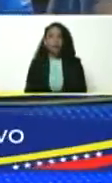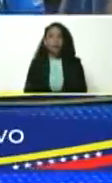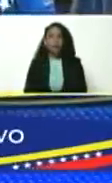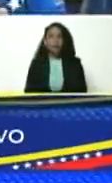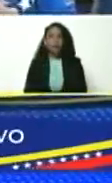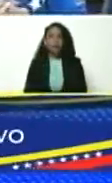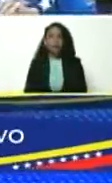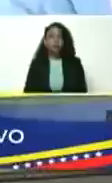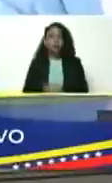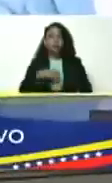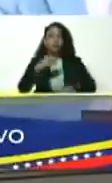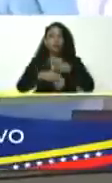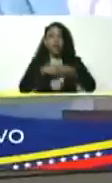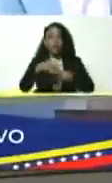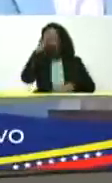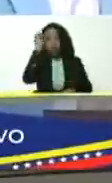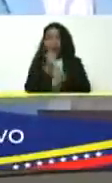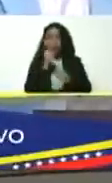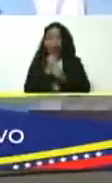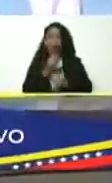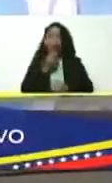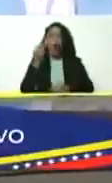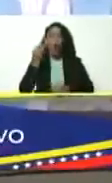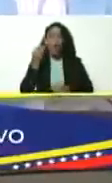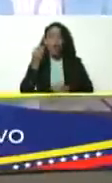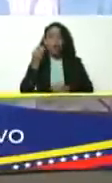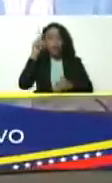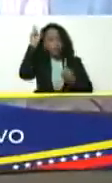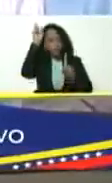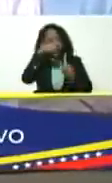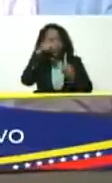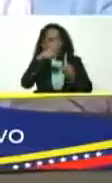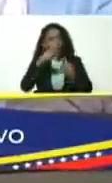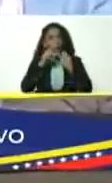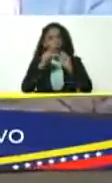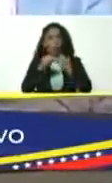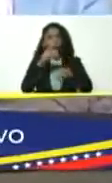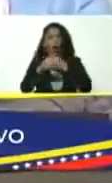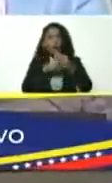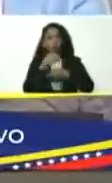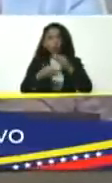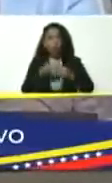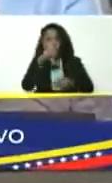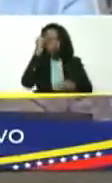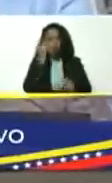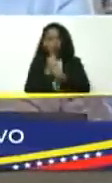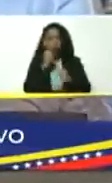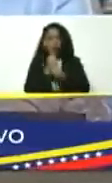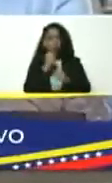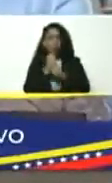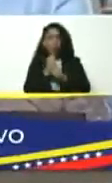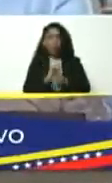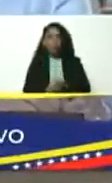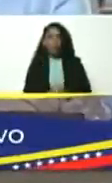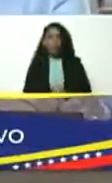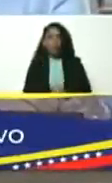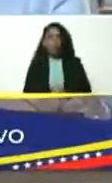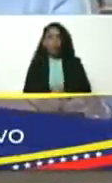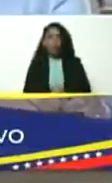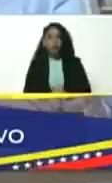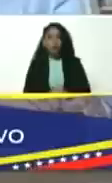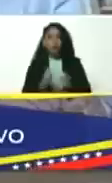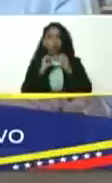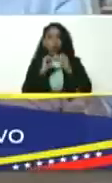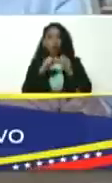se hizo el trabajo con la juventud y se sigue haciendo el trabajo si se